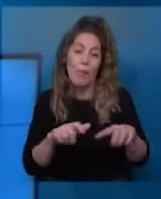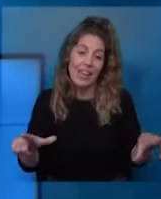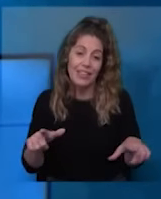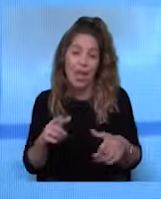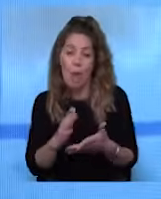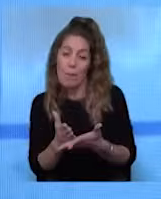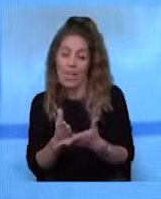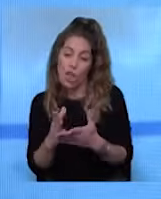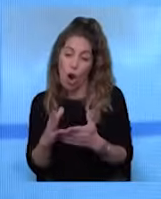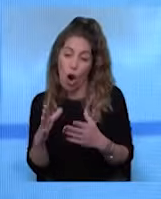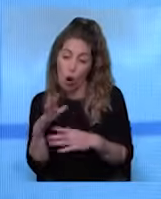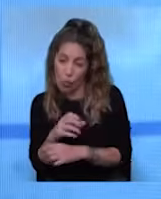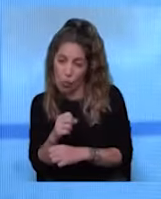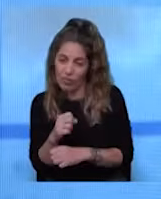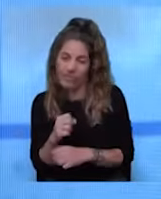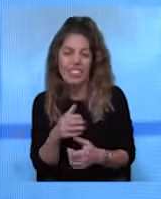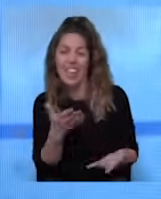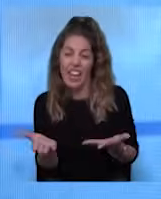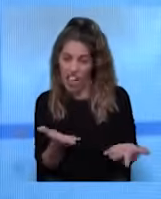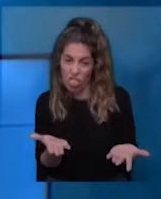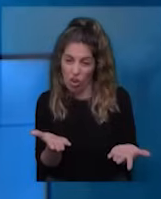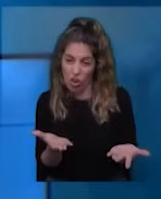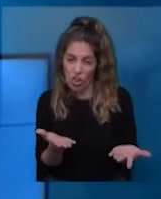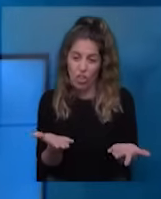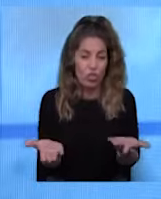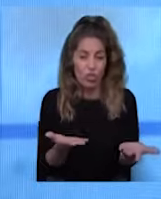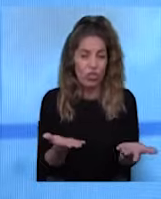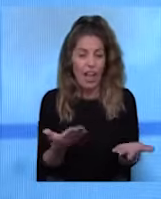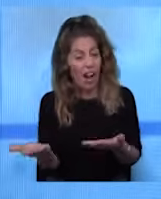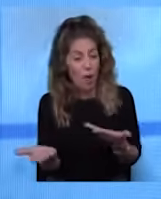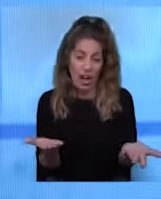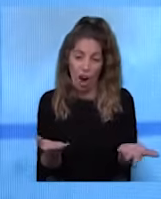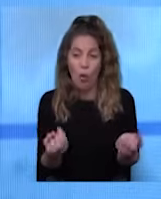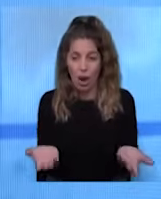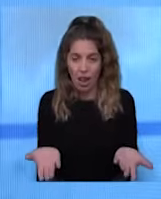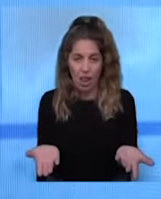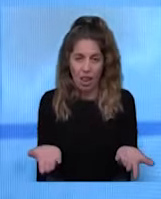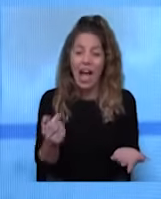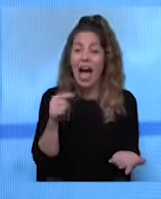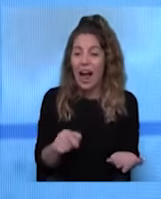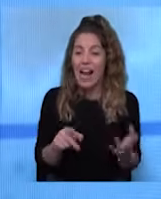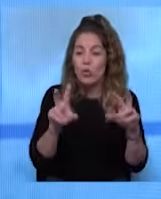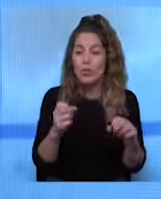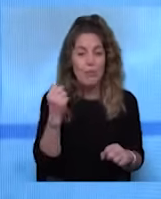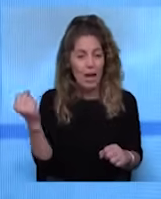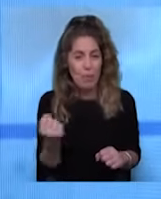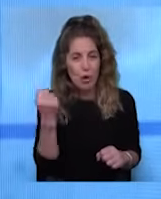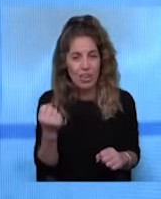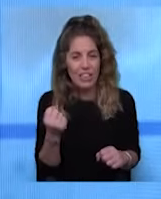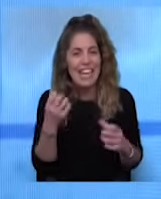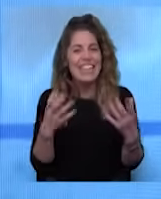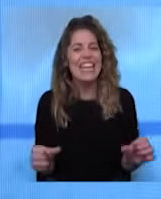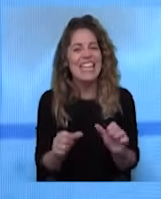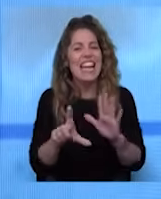decir eh De qué lado de la transparencia donde se para uno exactamente entonces y Acá hay un punto que es importante tratan de hacer